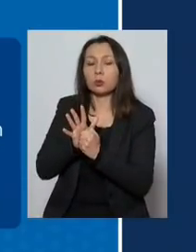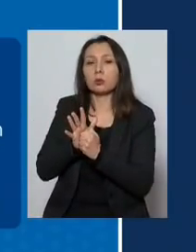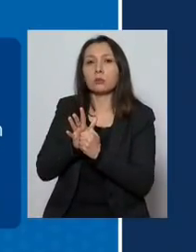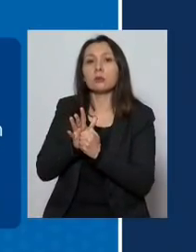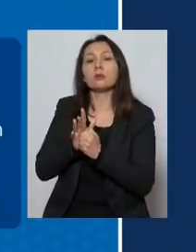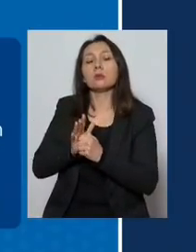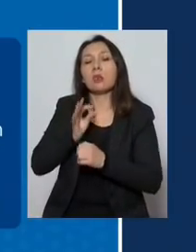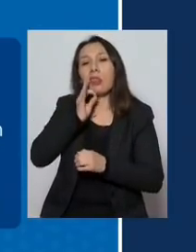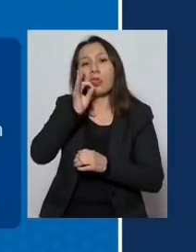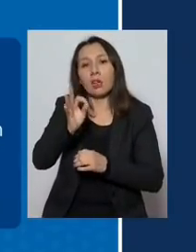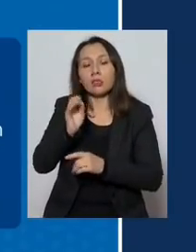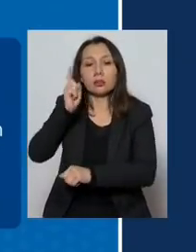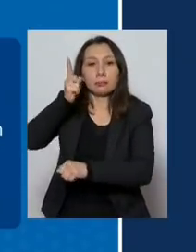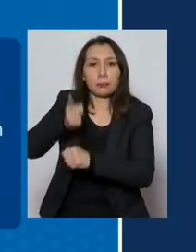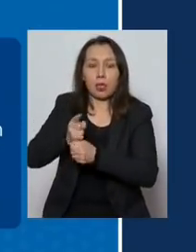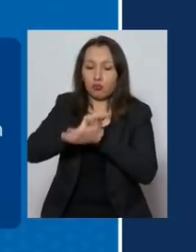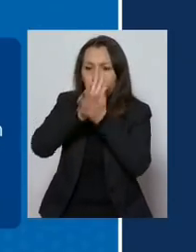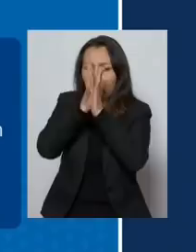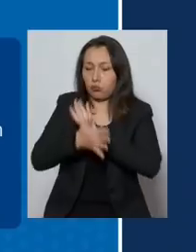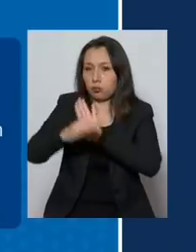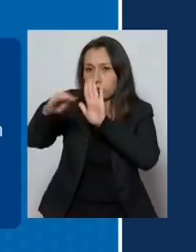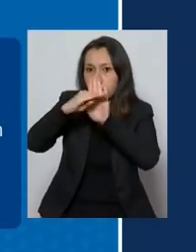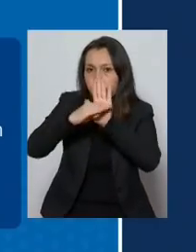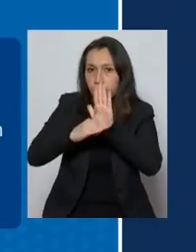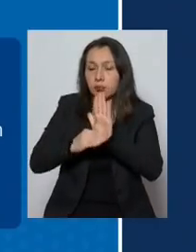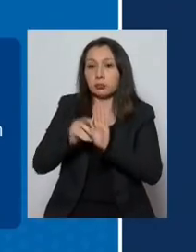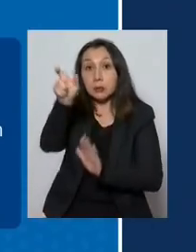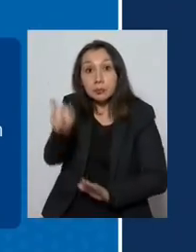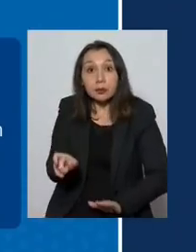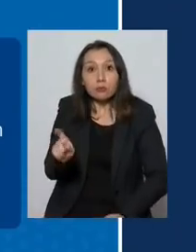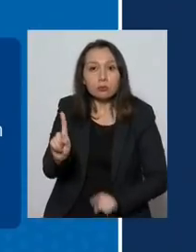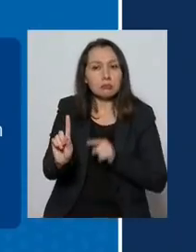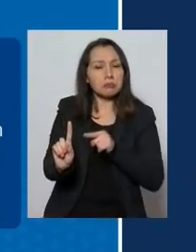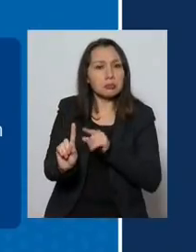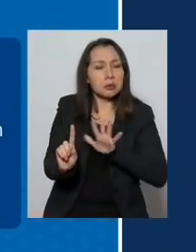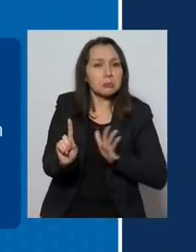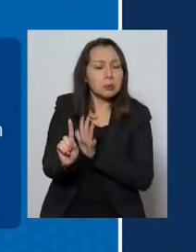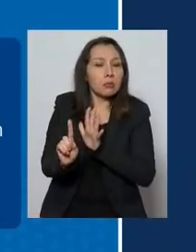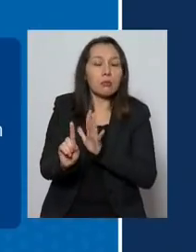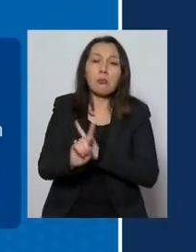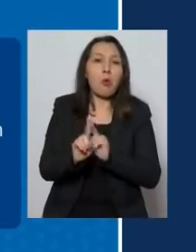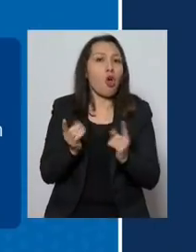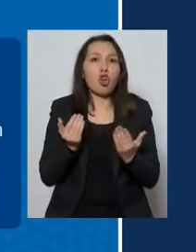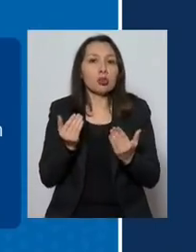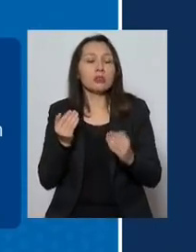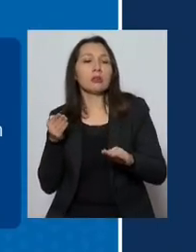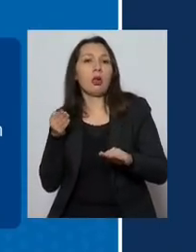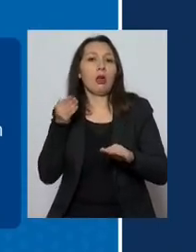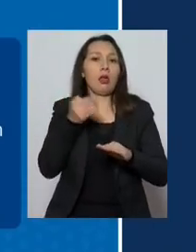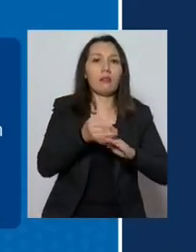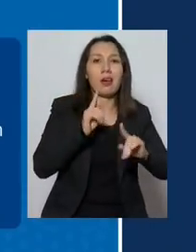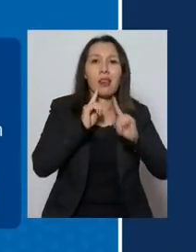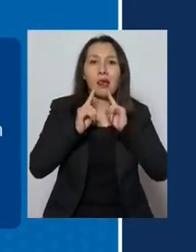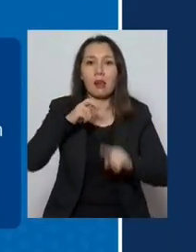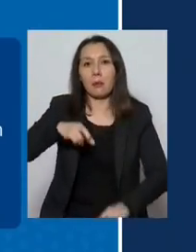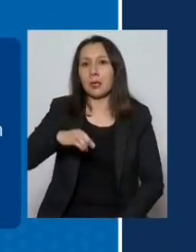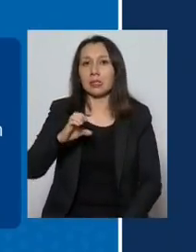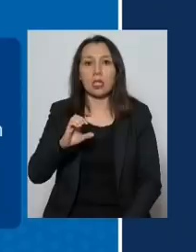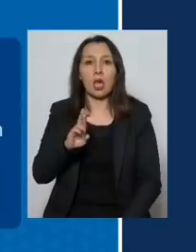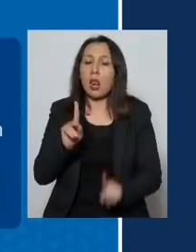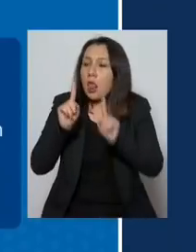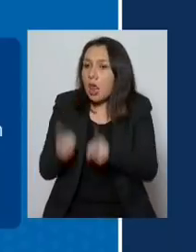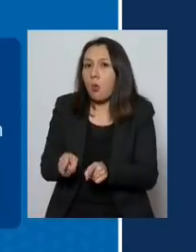a implementar todas las medidas con esa persona sin necesidad de hacer examen de